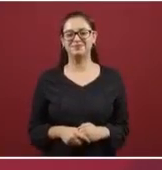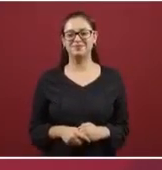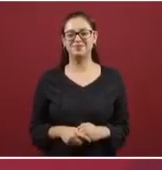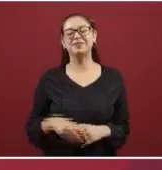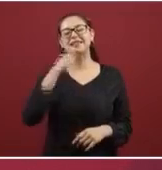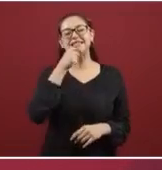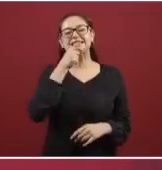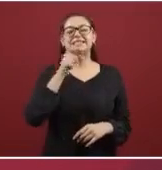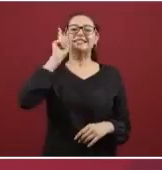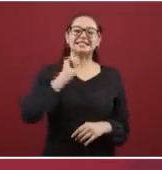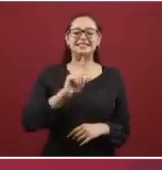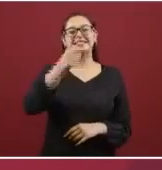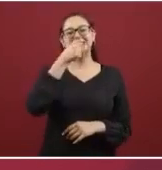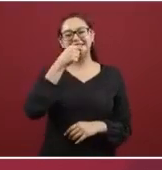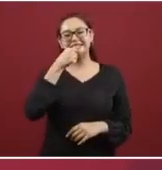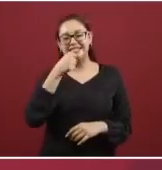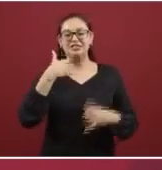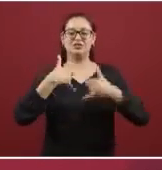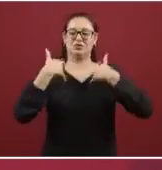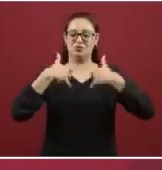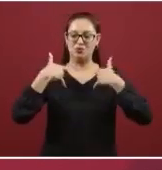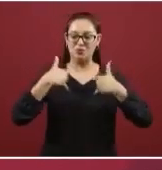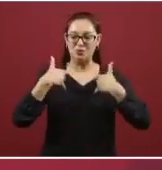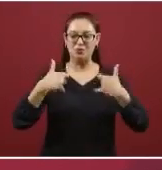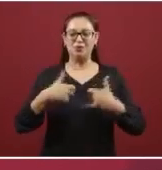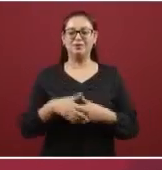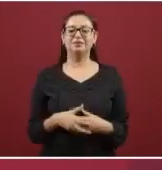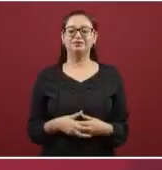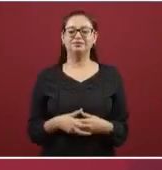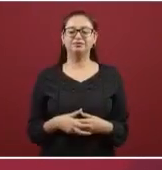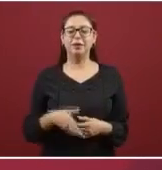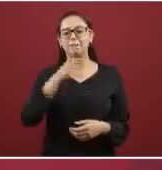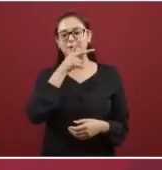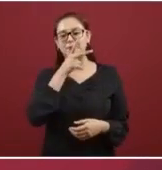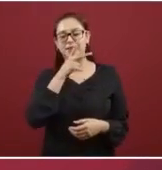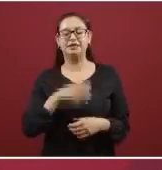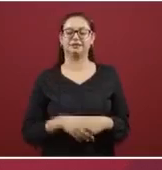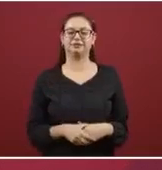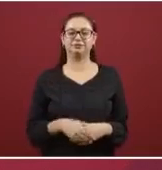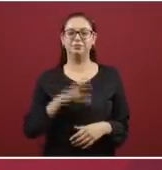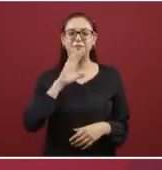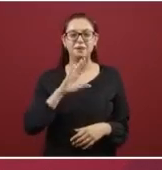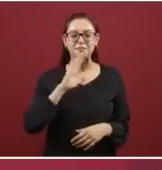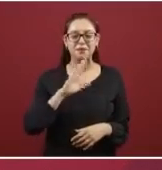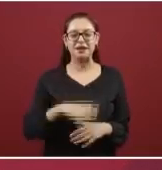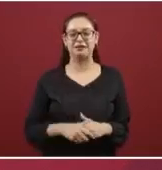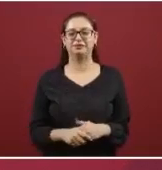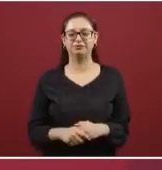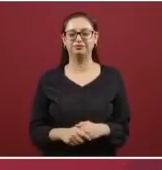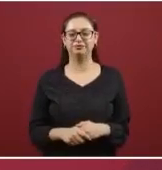Las niñas, los niños, los jóvenes, los papás, las mamás,